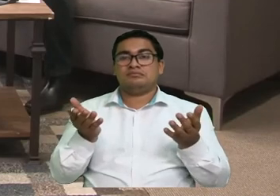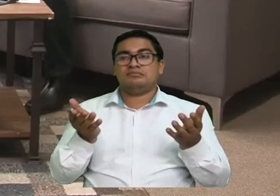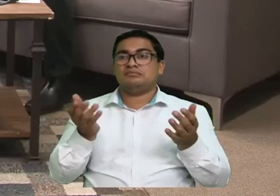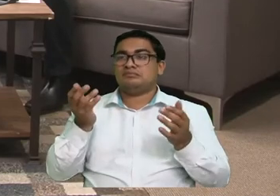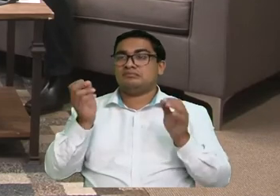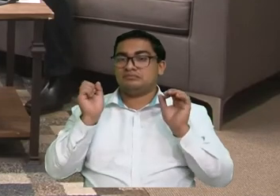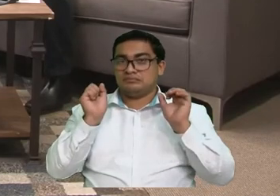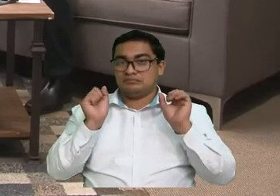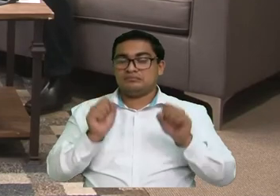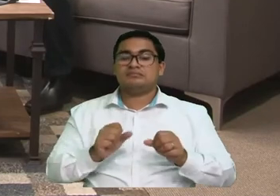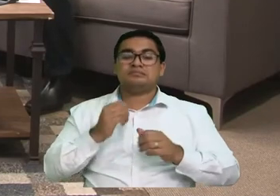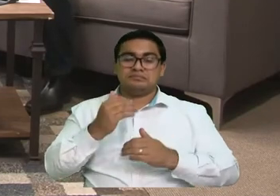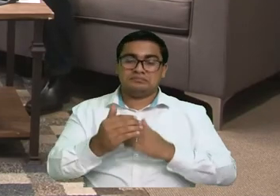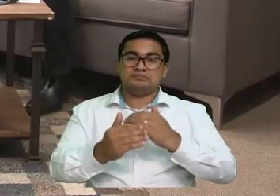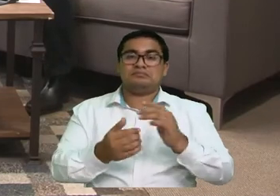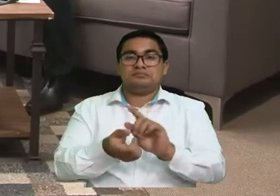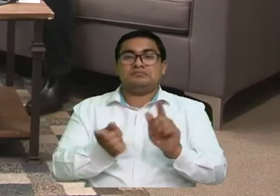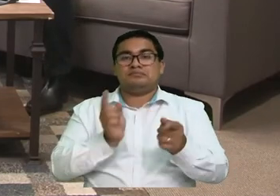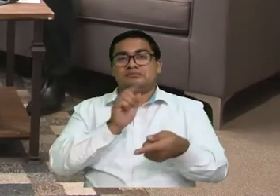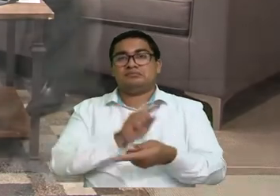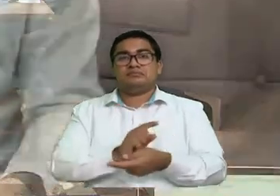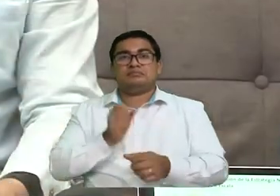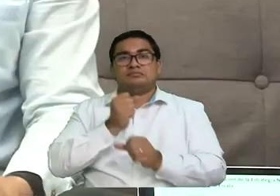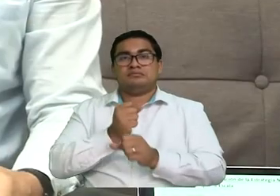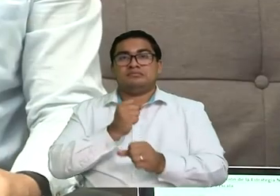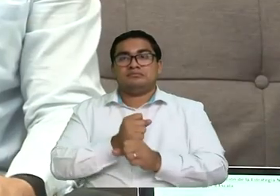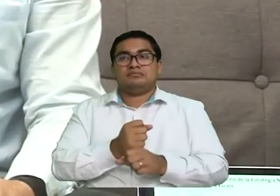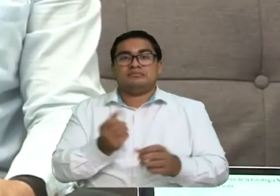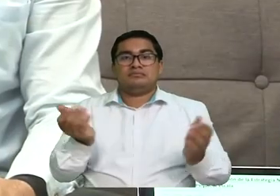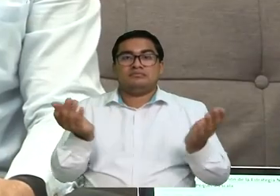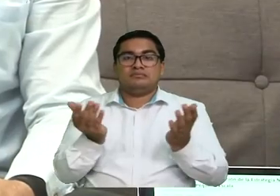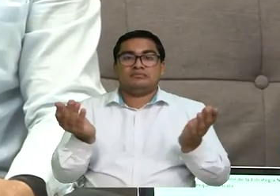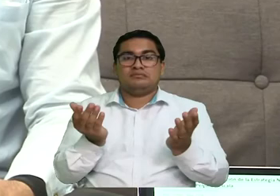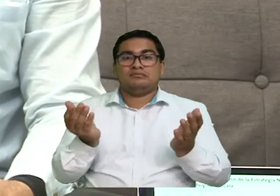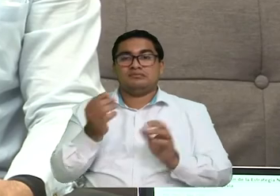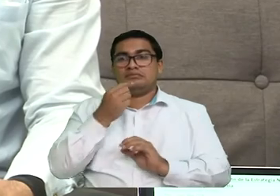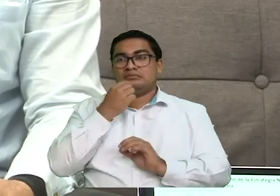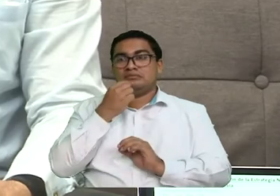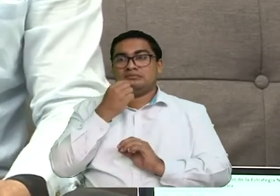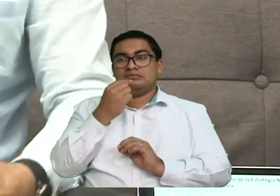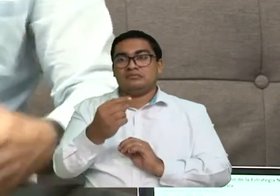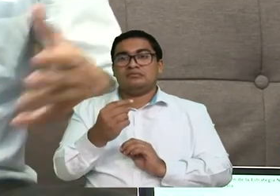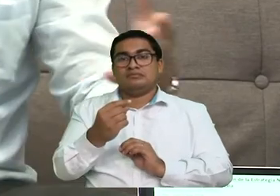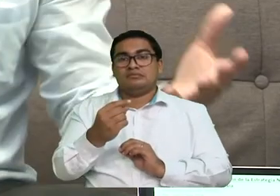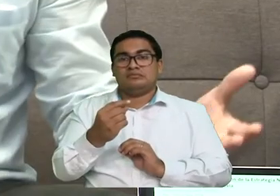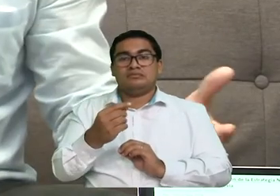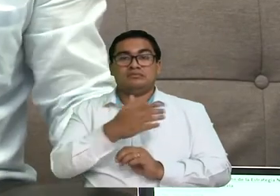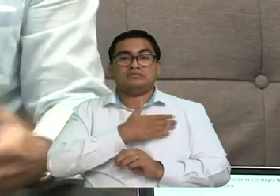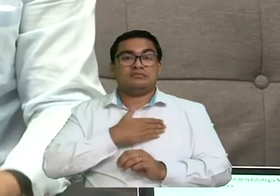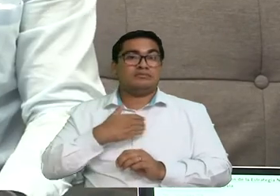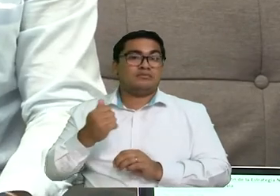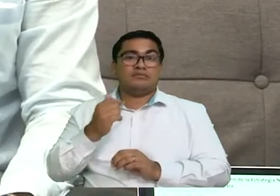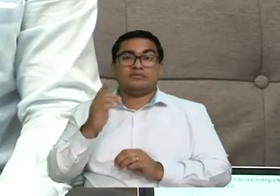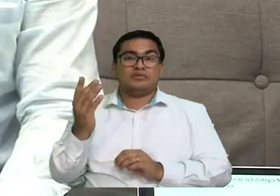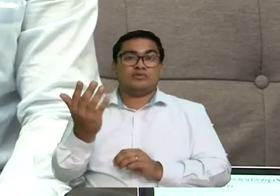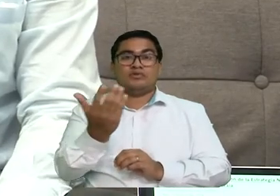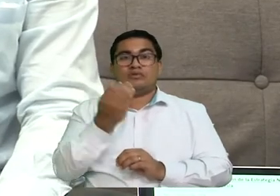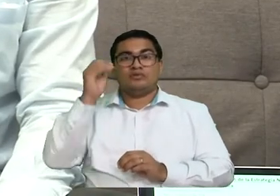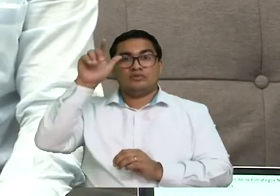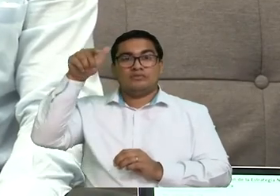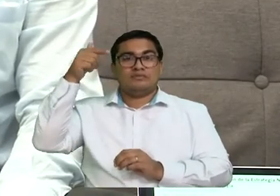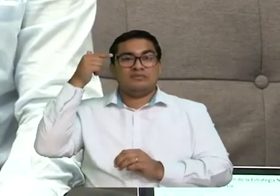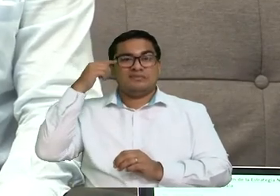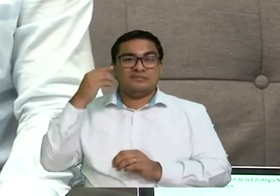seguir evolucionando en función de que mejoremos todos, porque este es un gobierno de